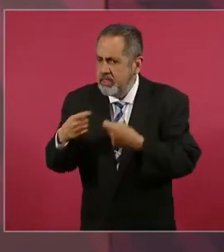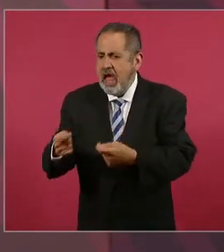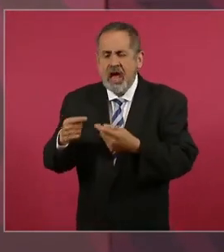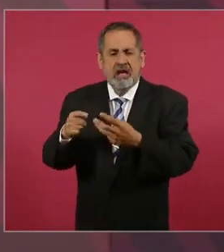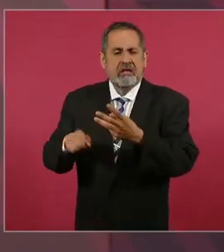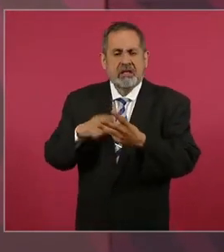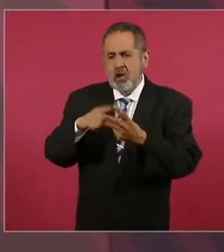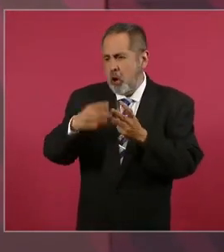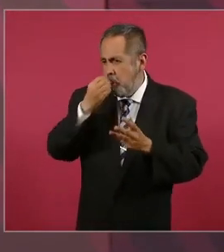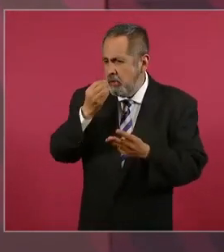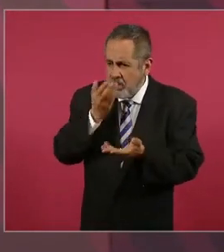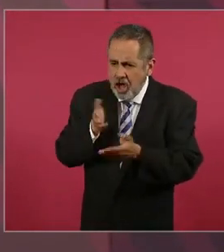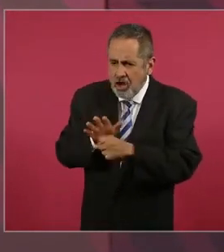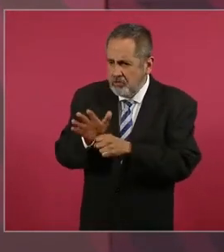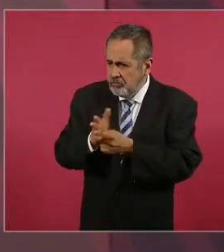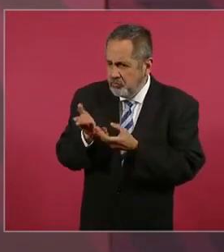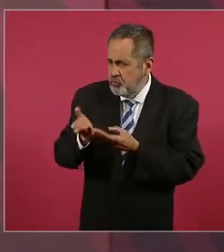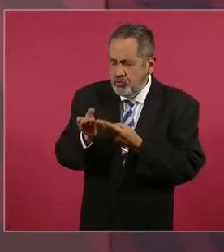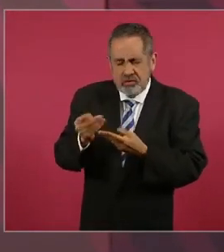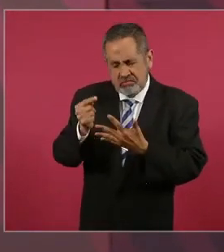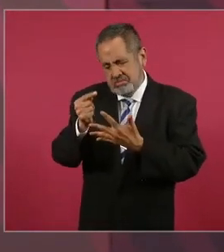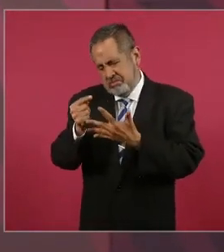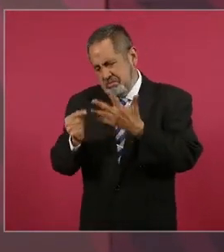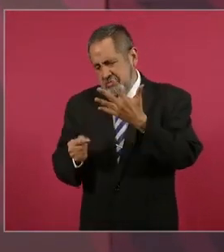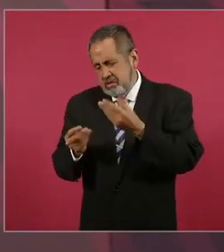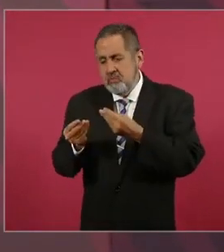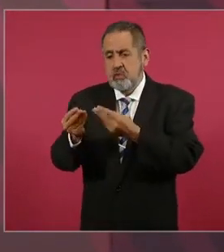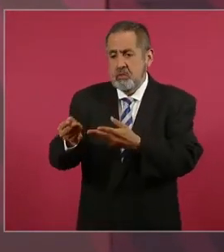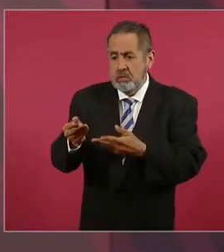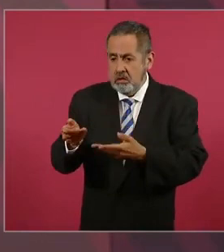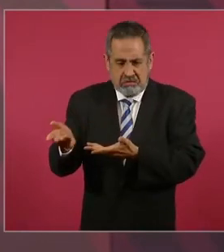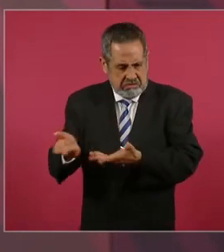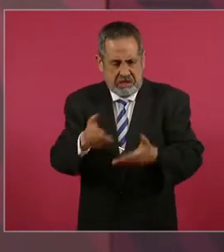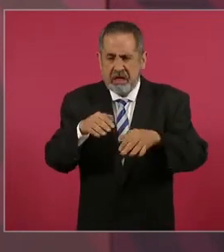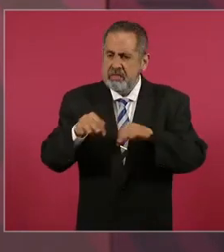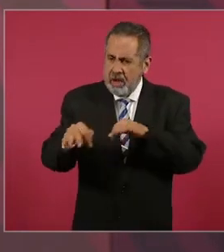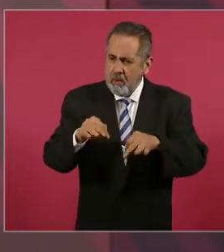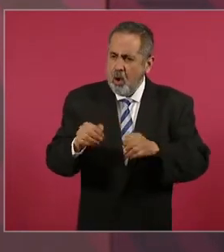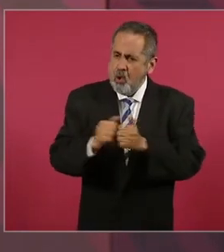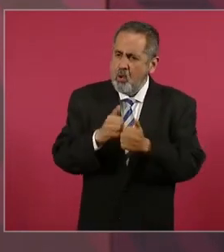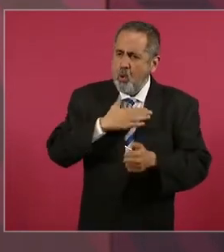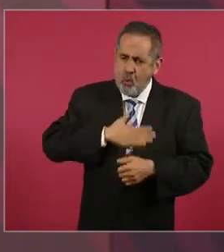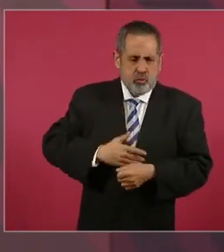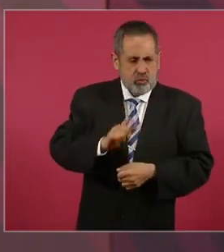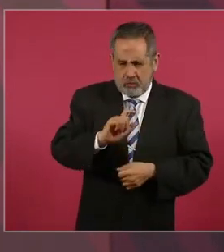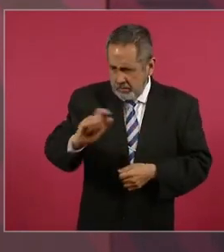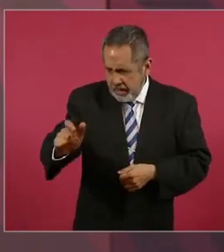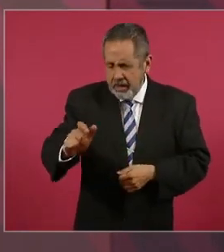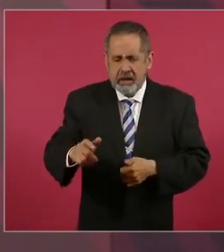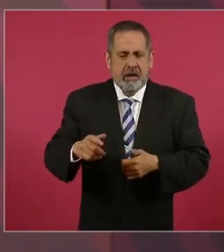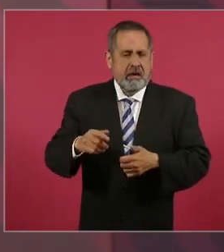a la alimentación, a un trabajo justo.